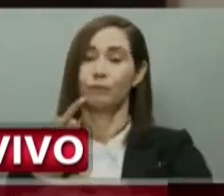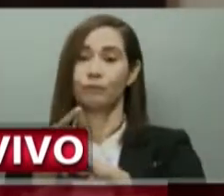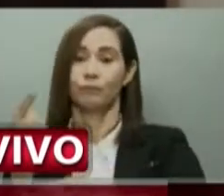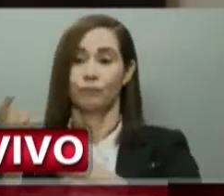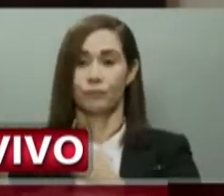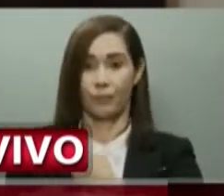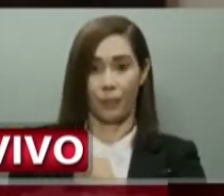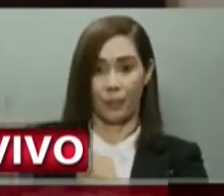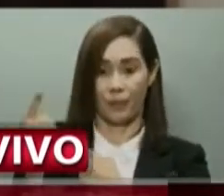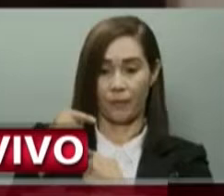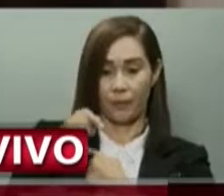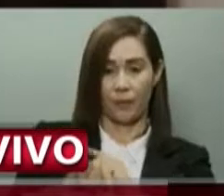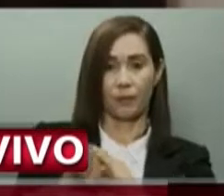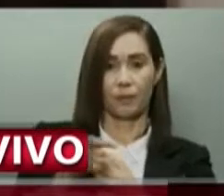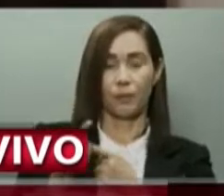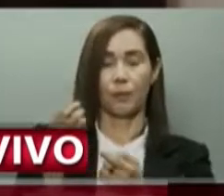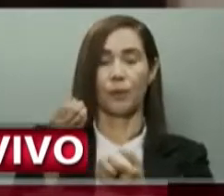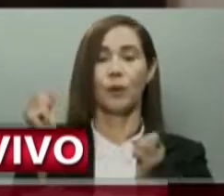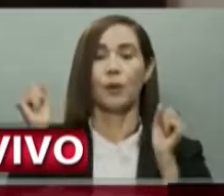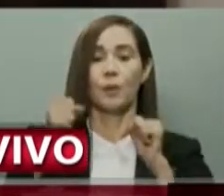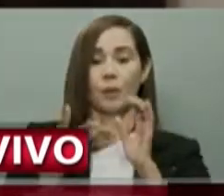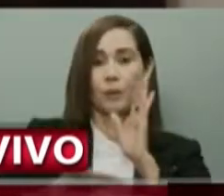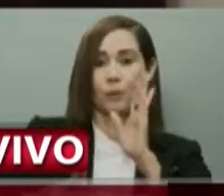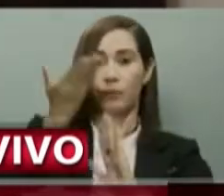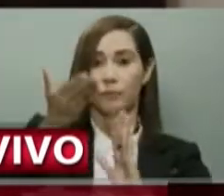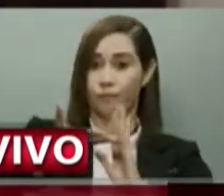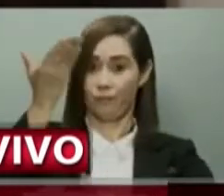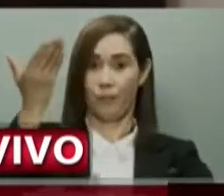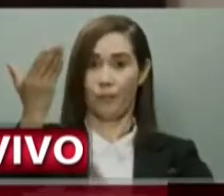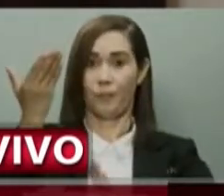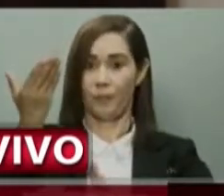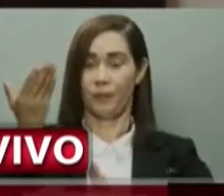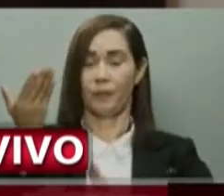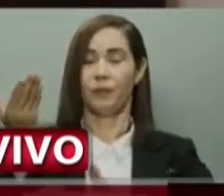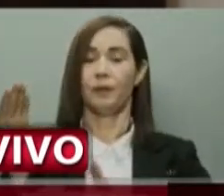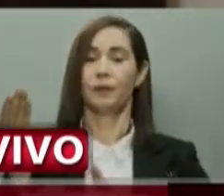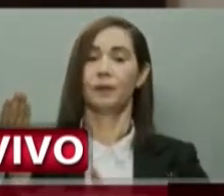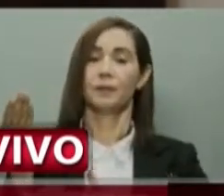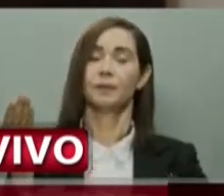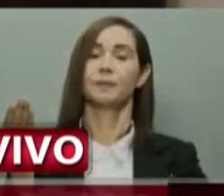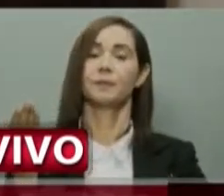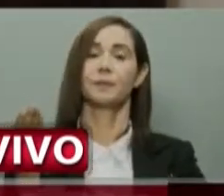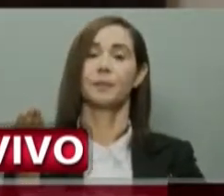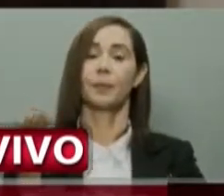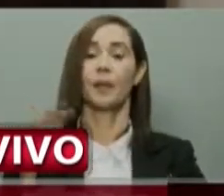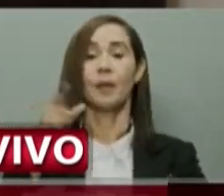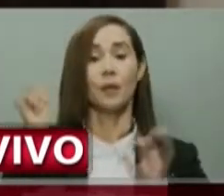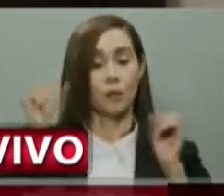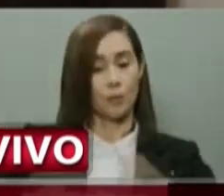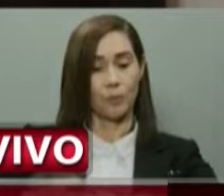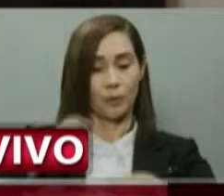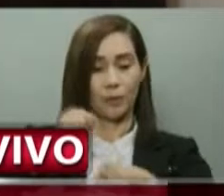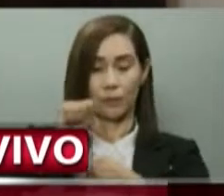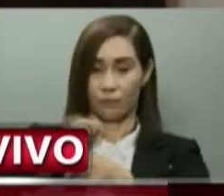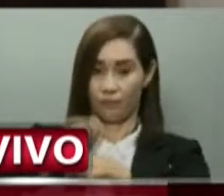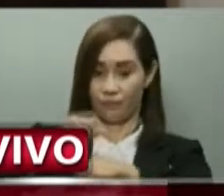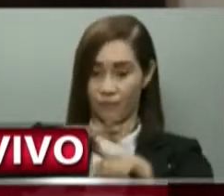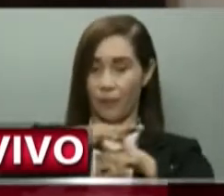meses esos fertilizantes puedan aumentar y los productores